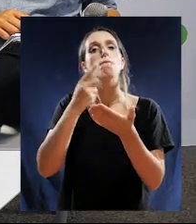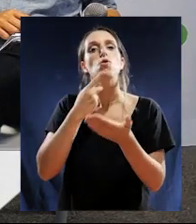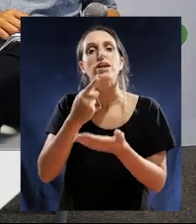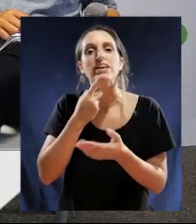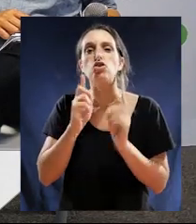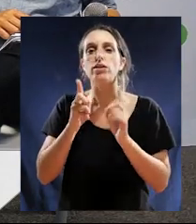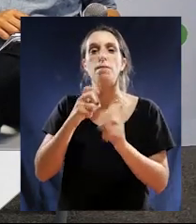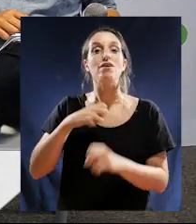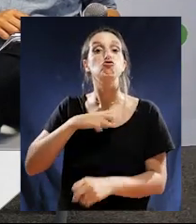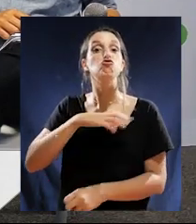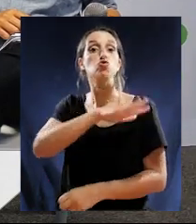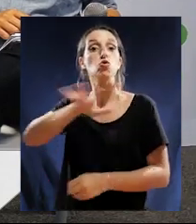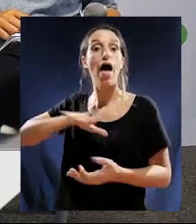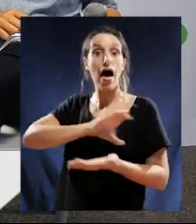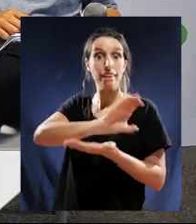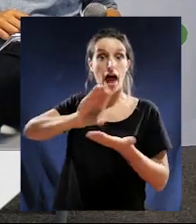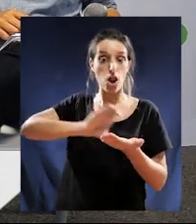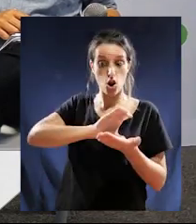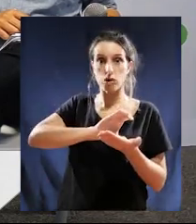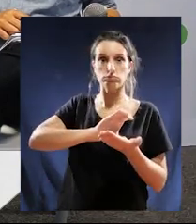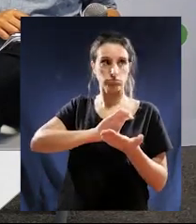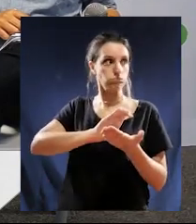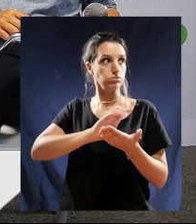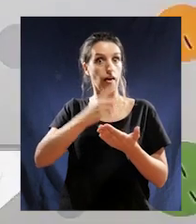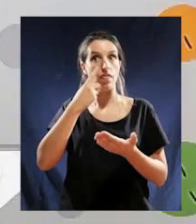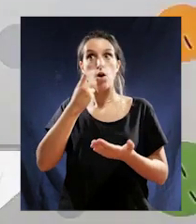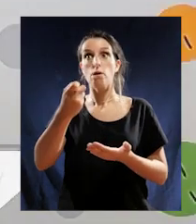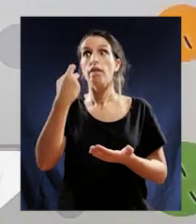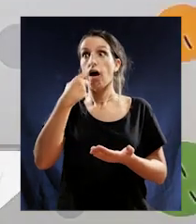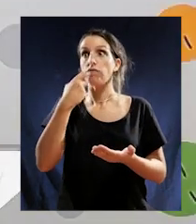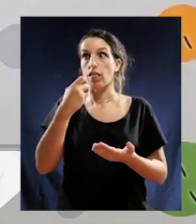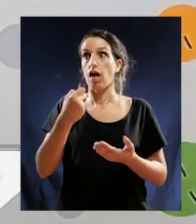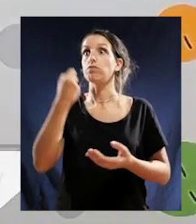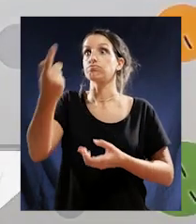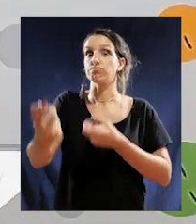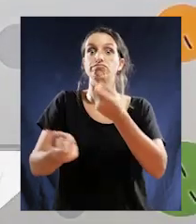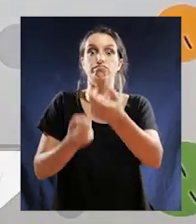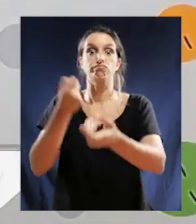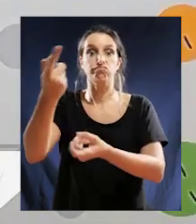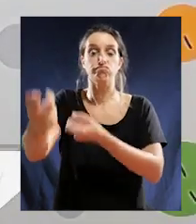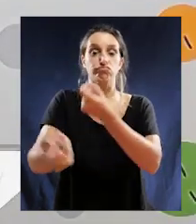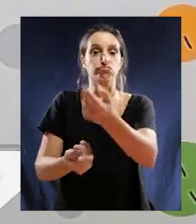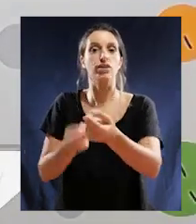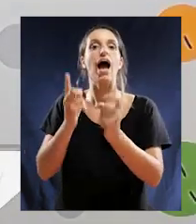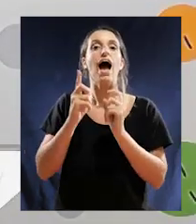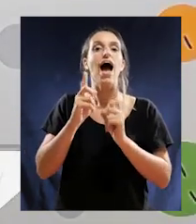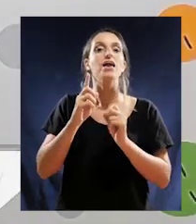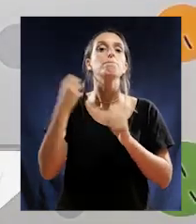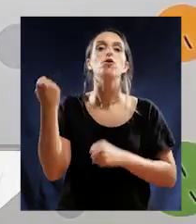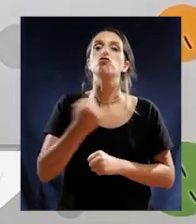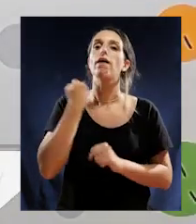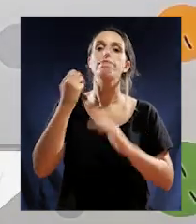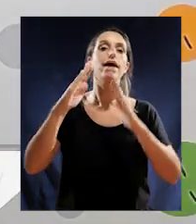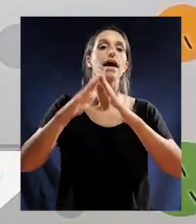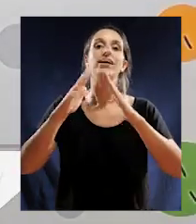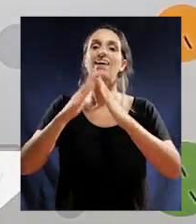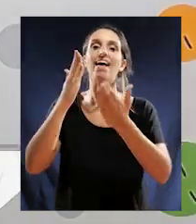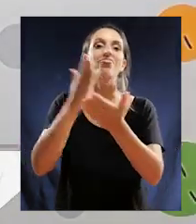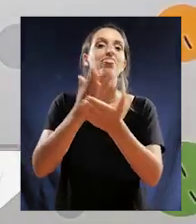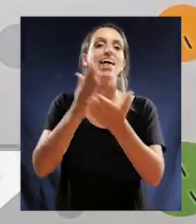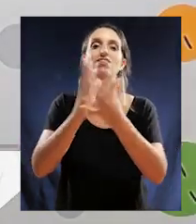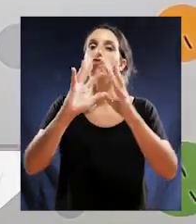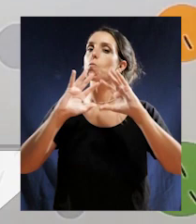cotidiana de estar próximos y de recordarnos que tener un lugar en un refugio es un derecho universal